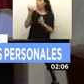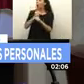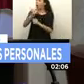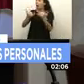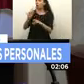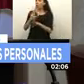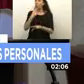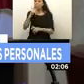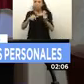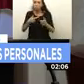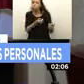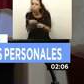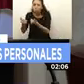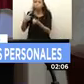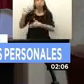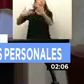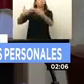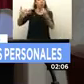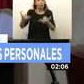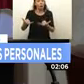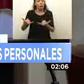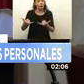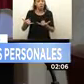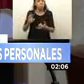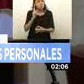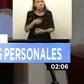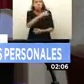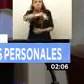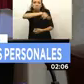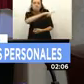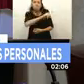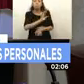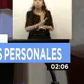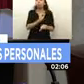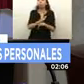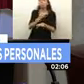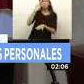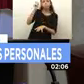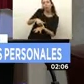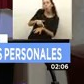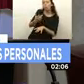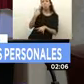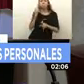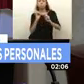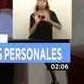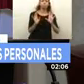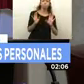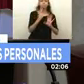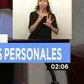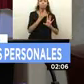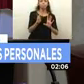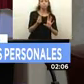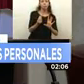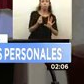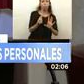consumir van a poder crecer sin embargo por temores y prejuicios